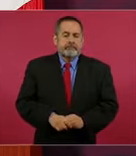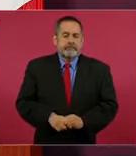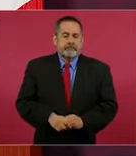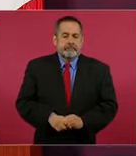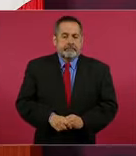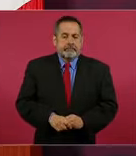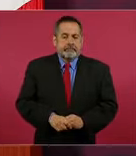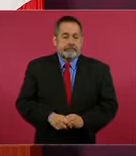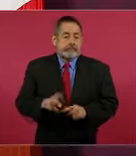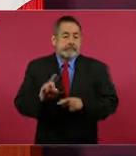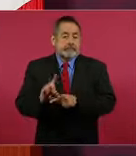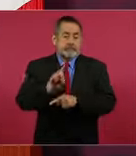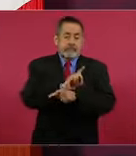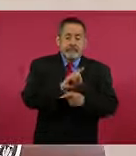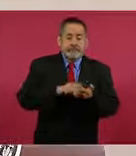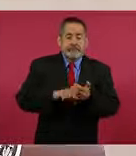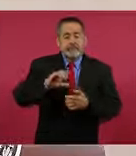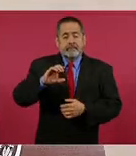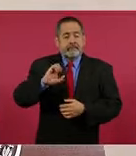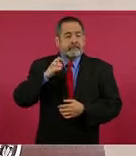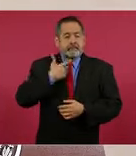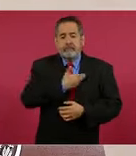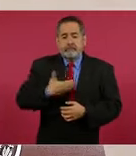Desde Salinas les dieron los permisos.